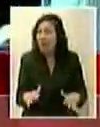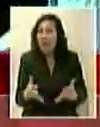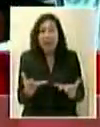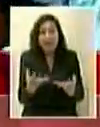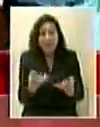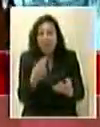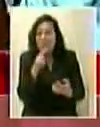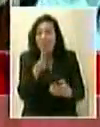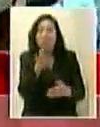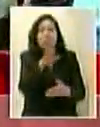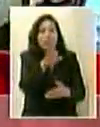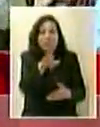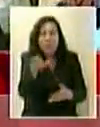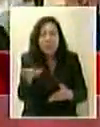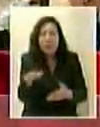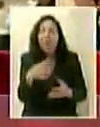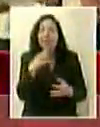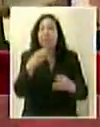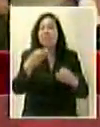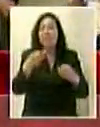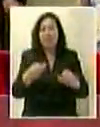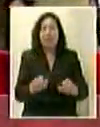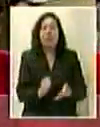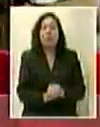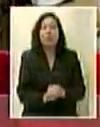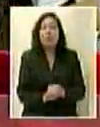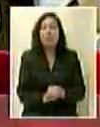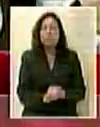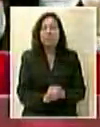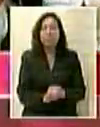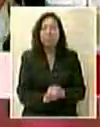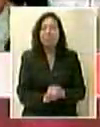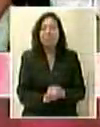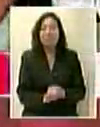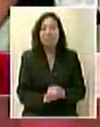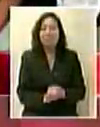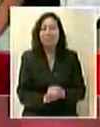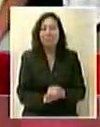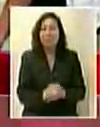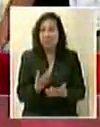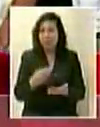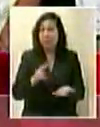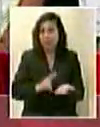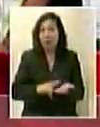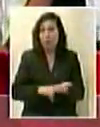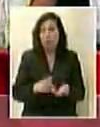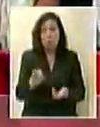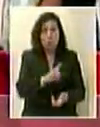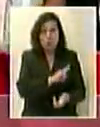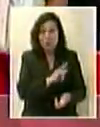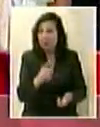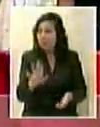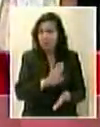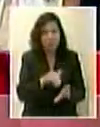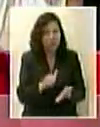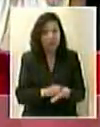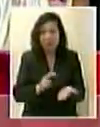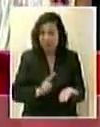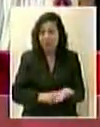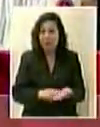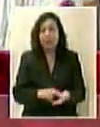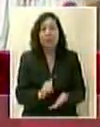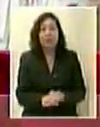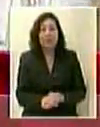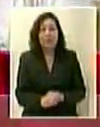carpetas, quiero ver los viajes, quiero ver los seguros. Ya están constituidos los seguros para todos, universitarios, todos.